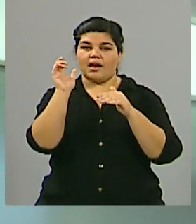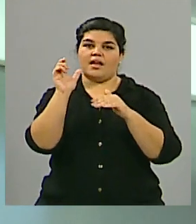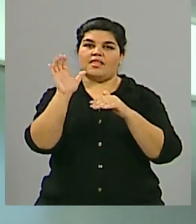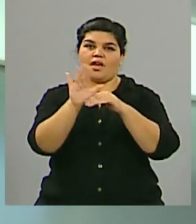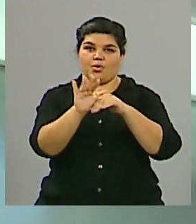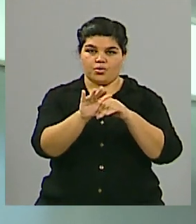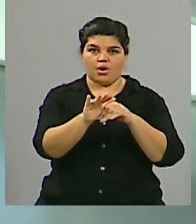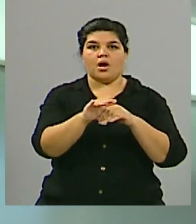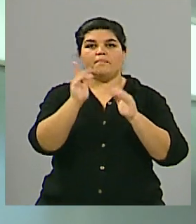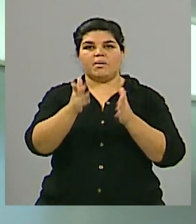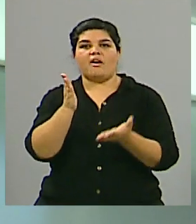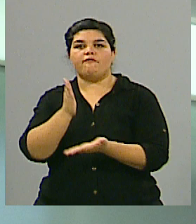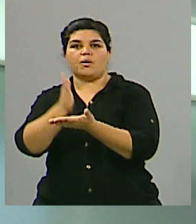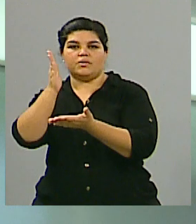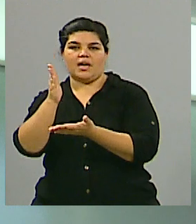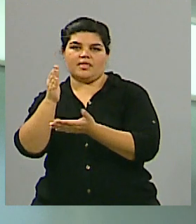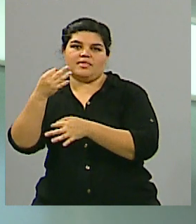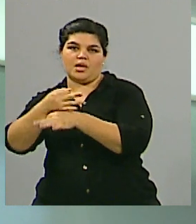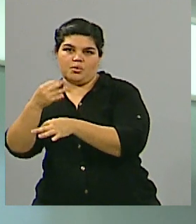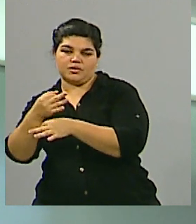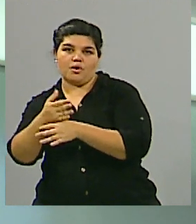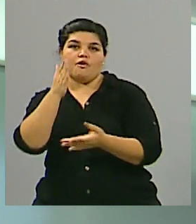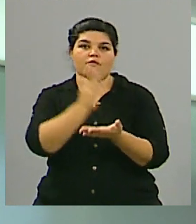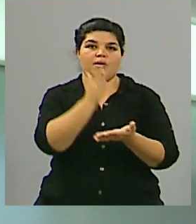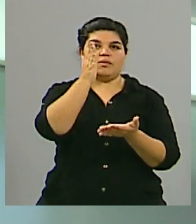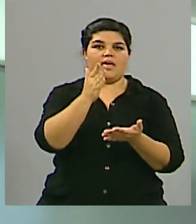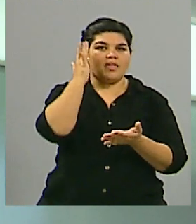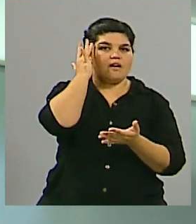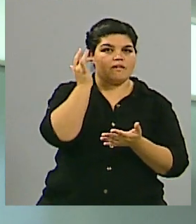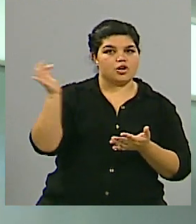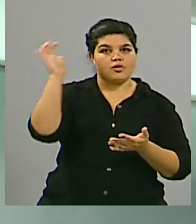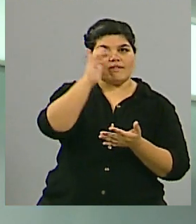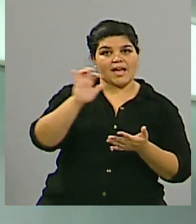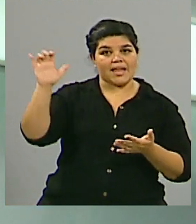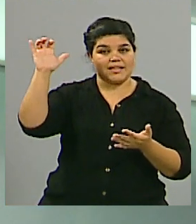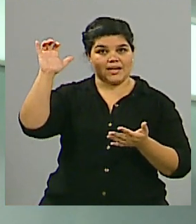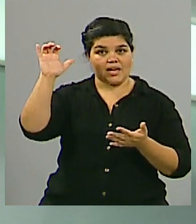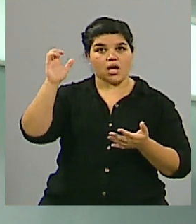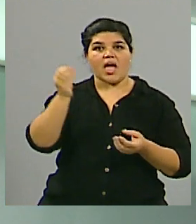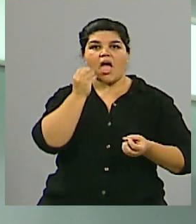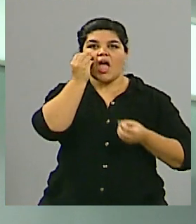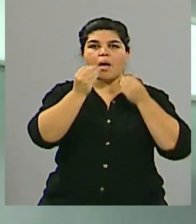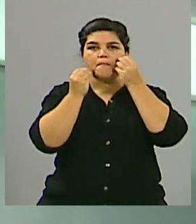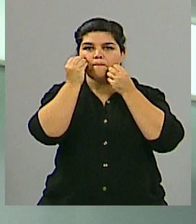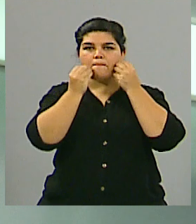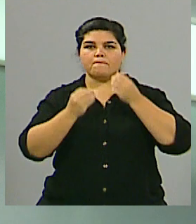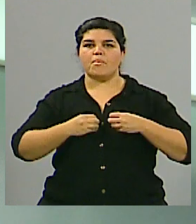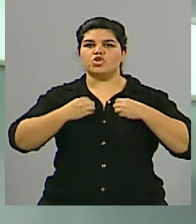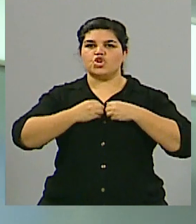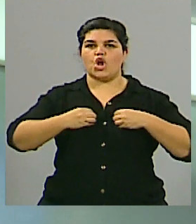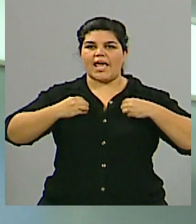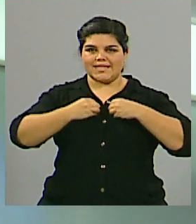de Filosofía y Letras para los docentes vinculada en educación en emociones. Qué interesante eso, ¿no? Muy interesante. Por ejemplo, con el